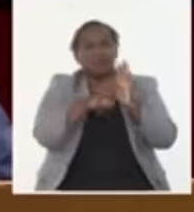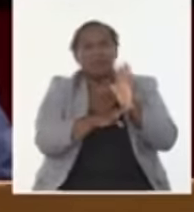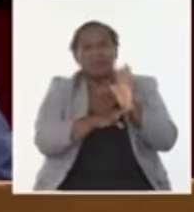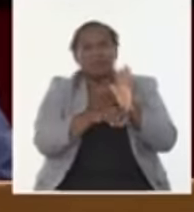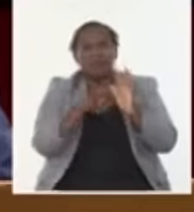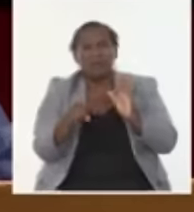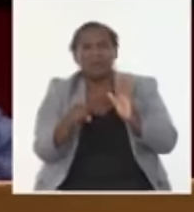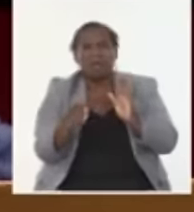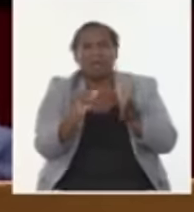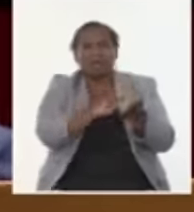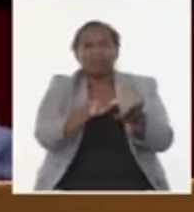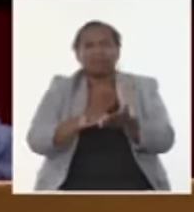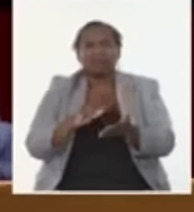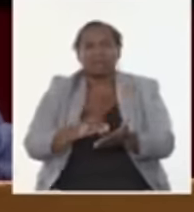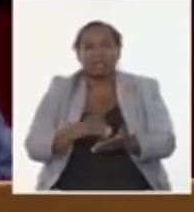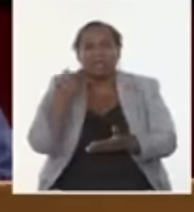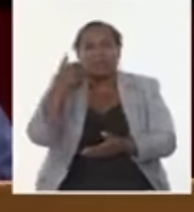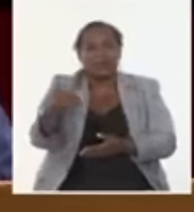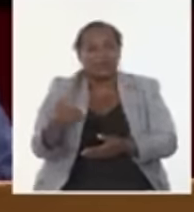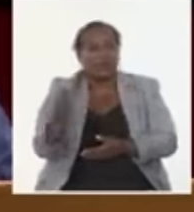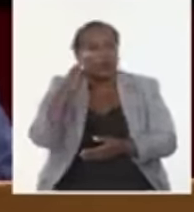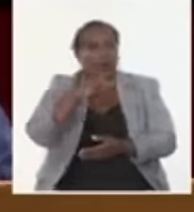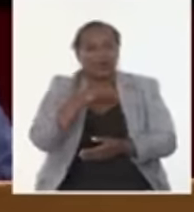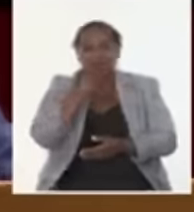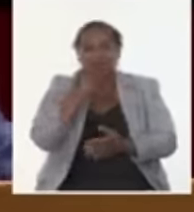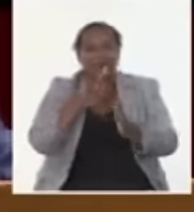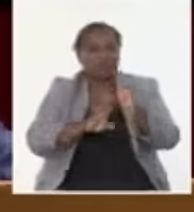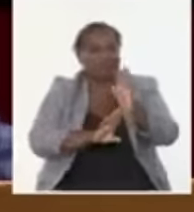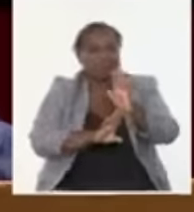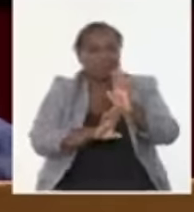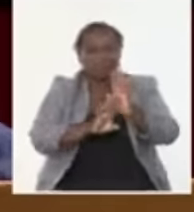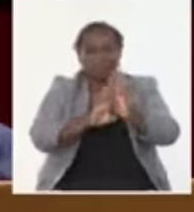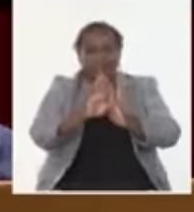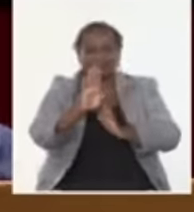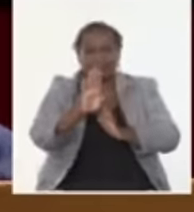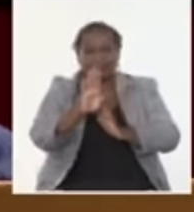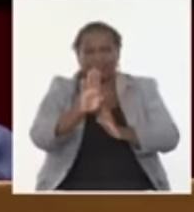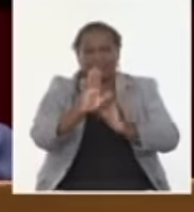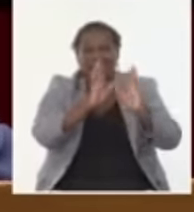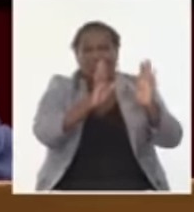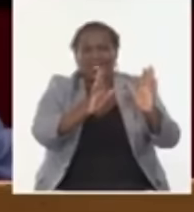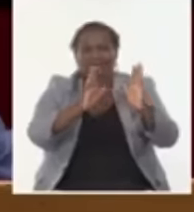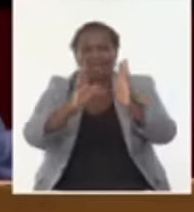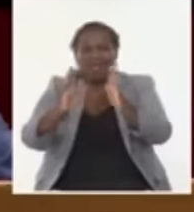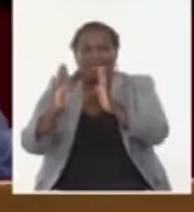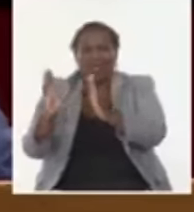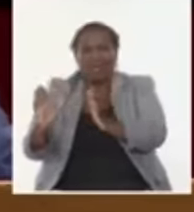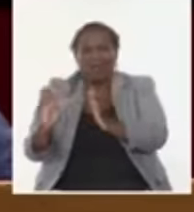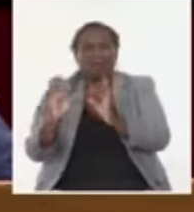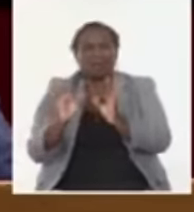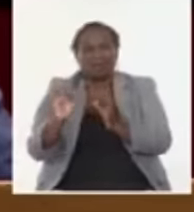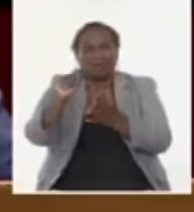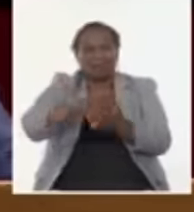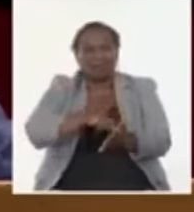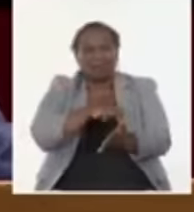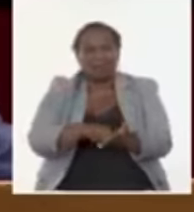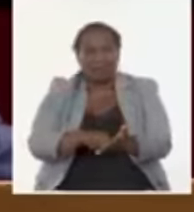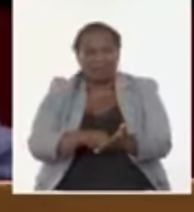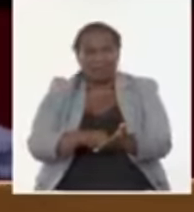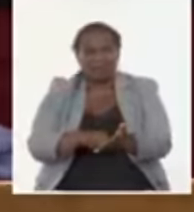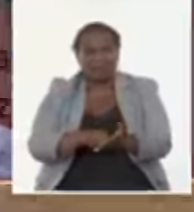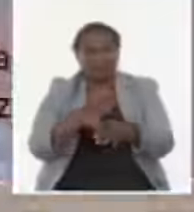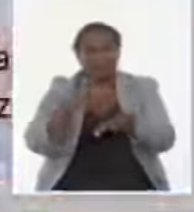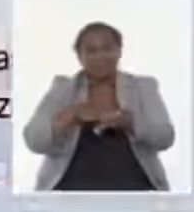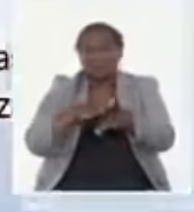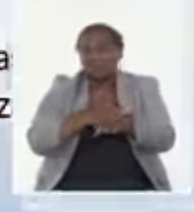proyecciones no pudo en todos los casos avanzar en los plazos y a la velocidad que hubiésemos querido, debido a